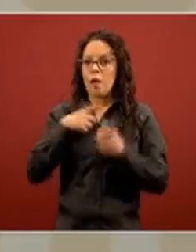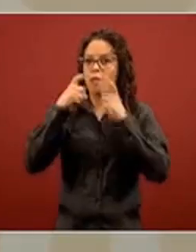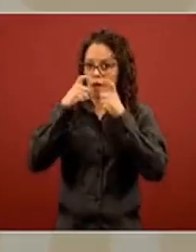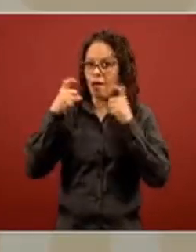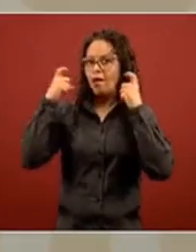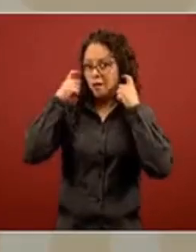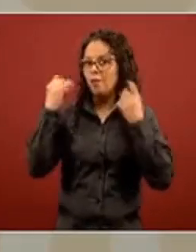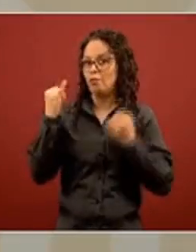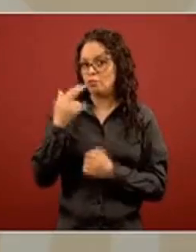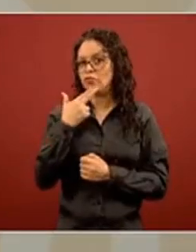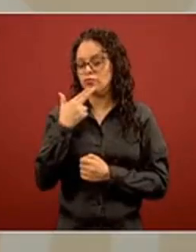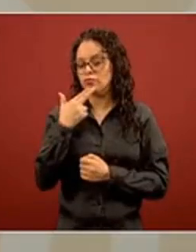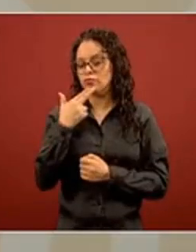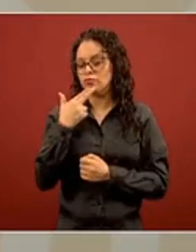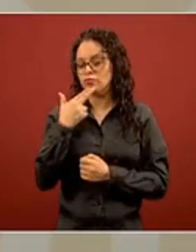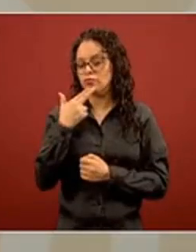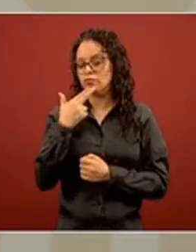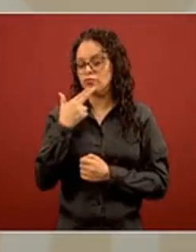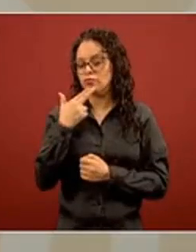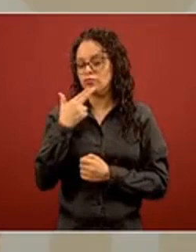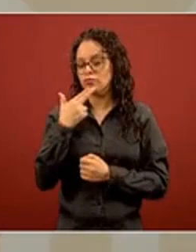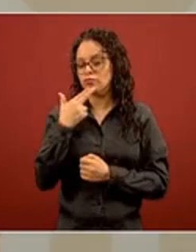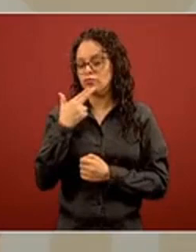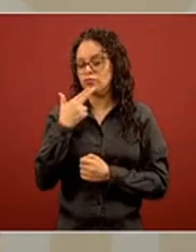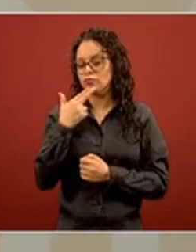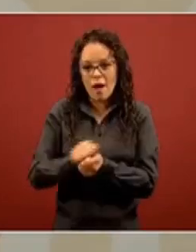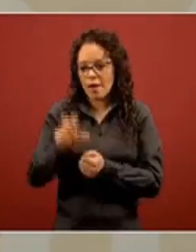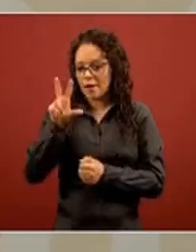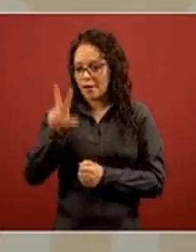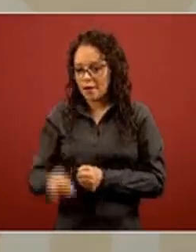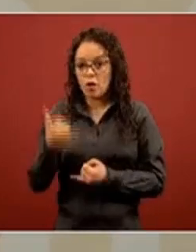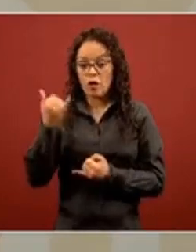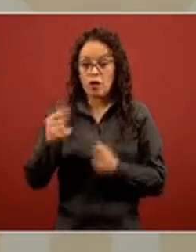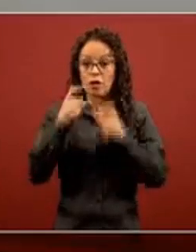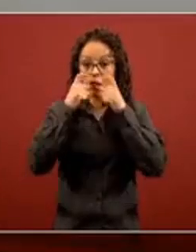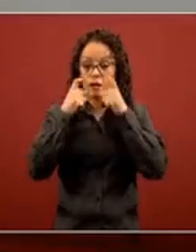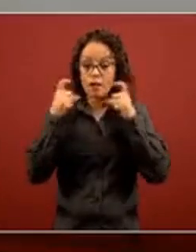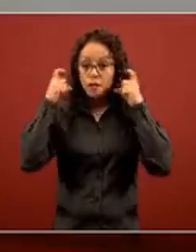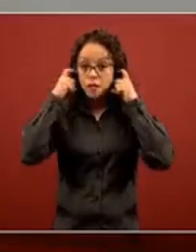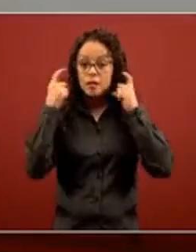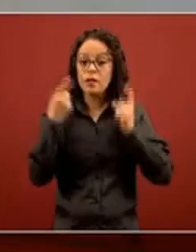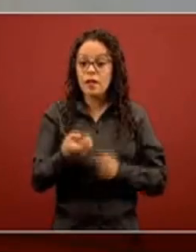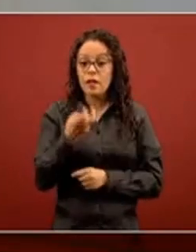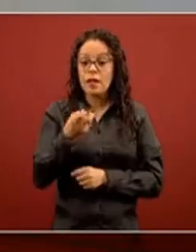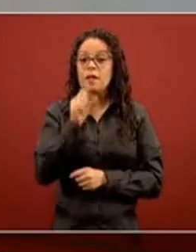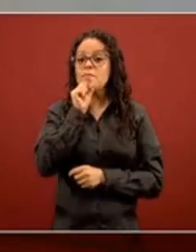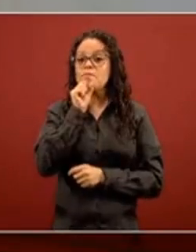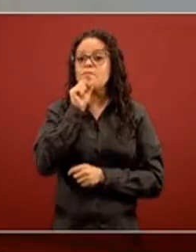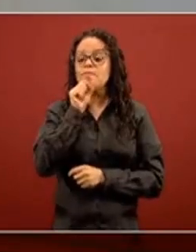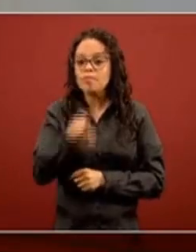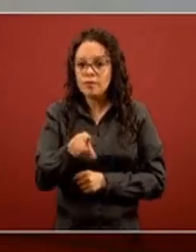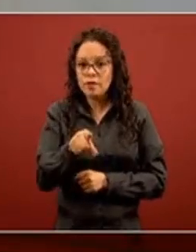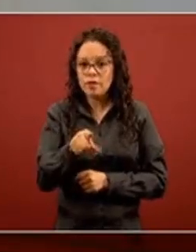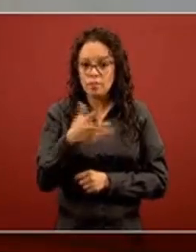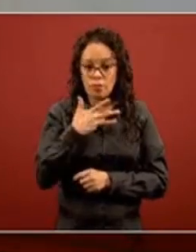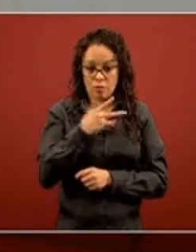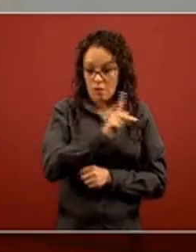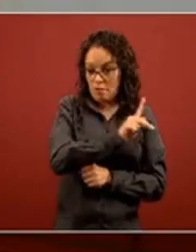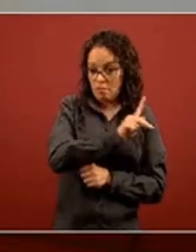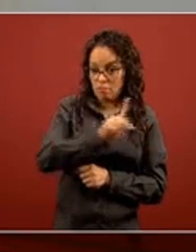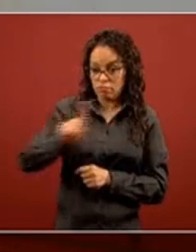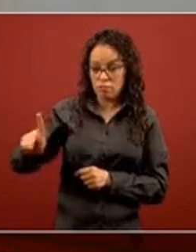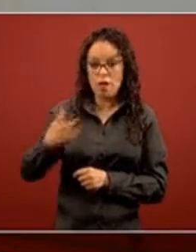integridad de sus fibras, etcétera, y que todos los cubrebocas van a ser de la misma capacidad de filtrado, etcétera, ¿no?